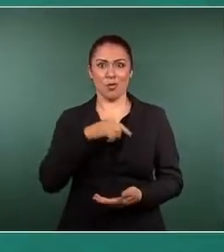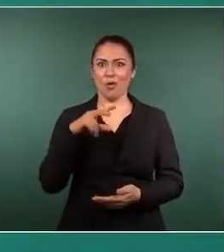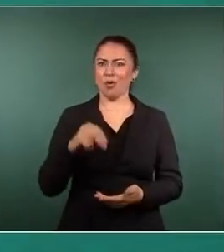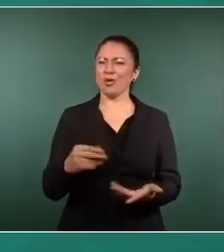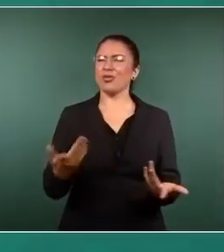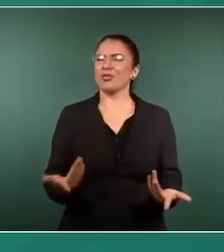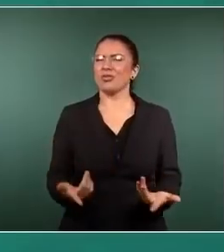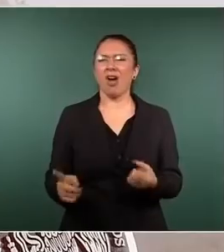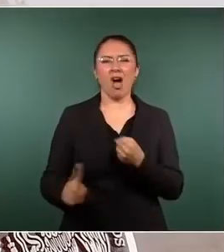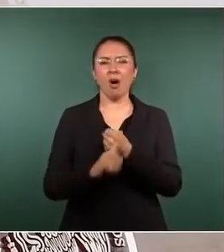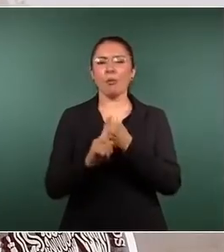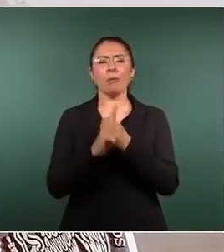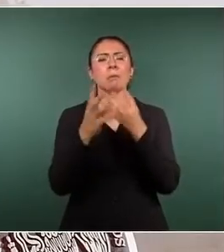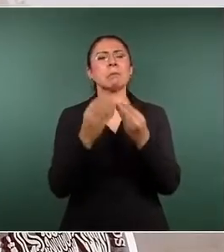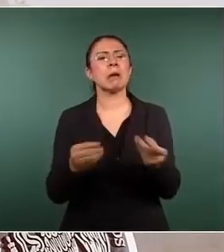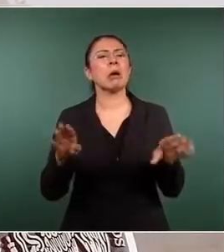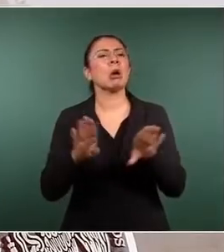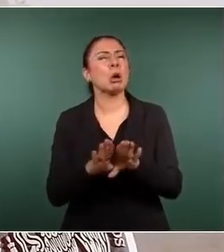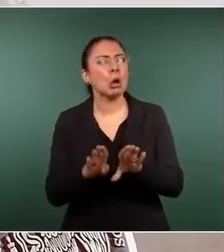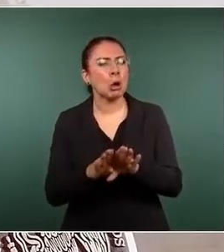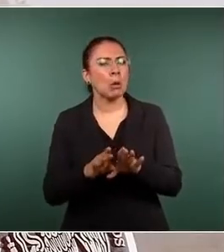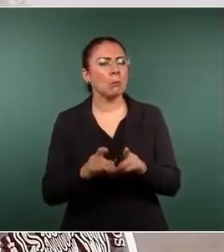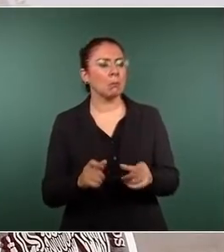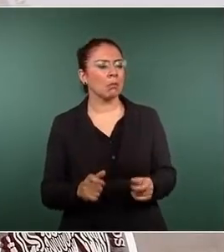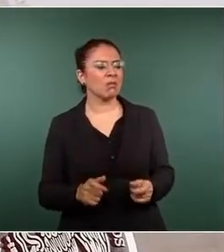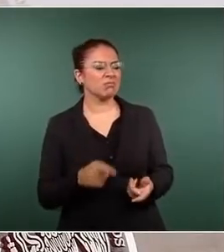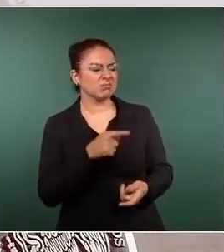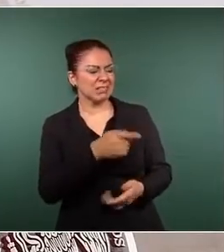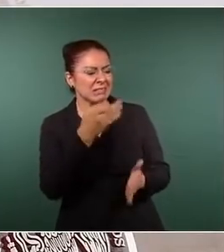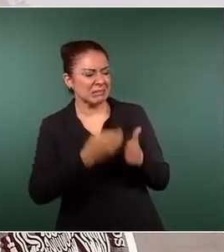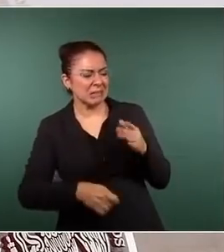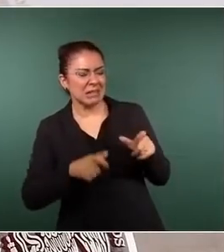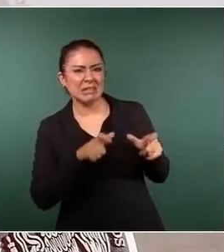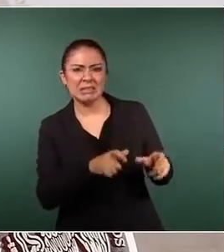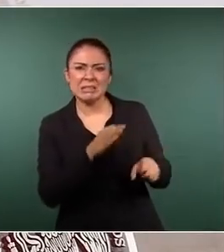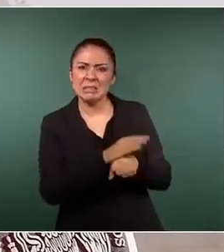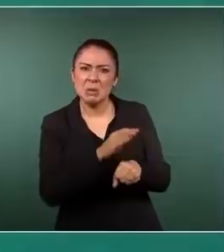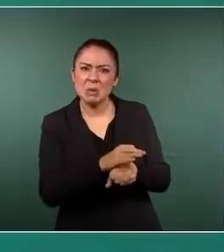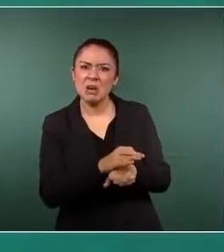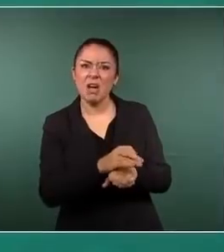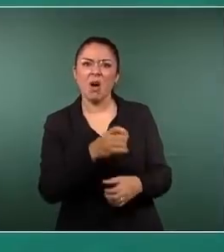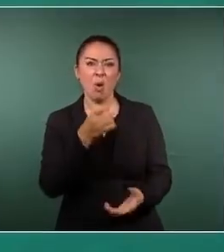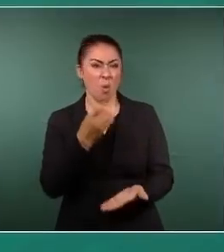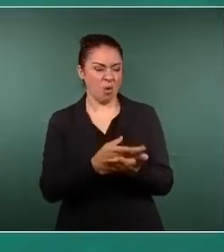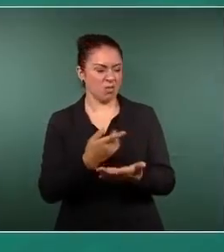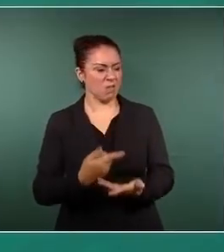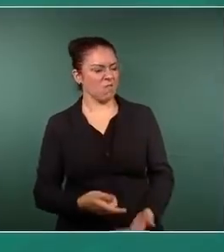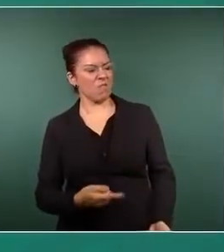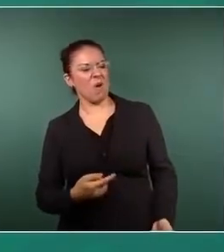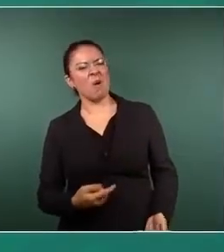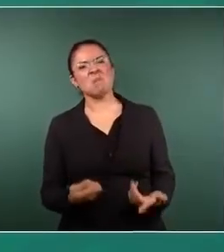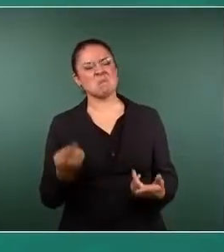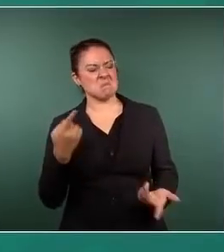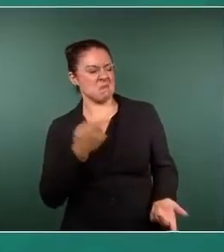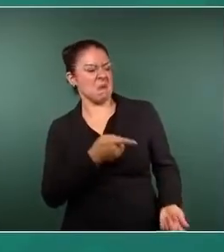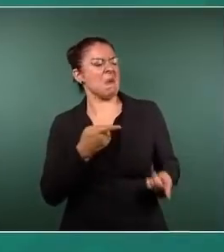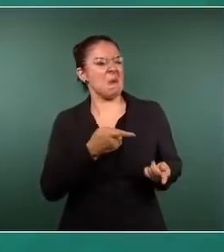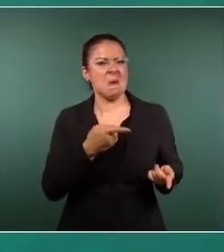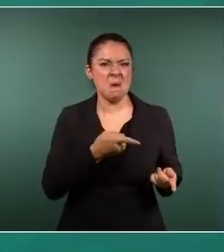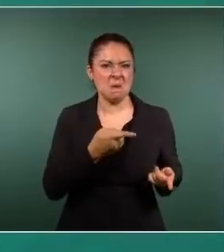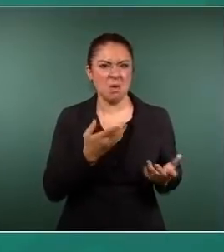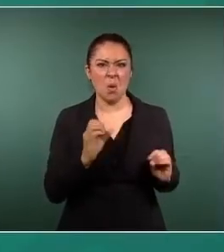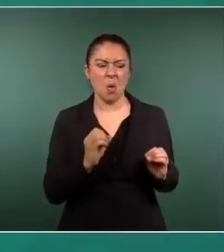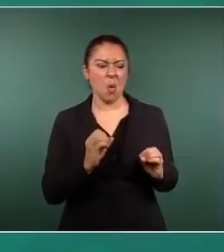resolver el problema de la inseguridad de la violencia solo con medidas coercitivas eso hay que tenerlo muy